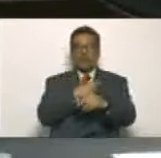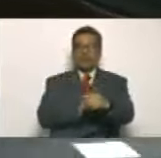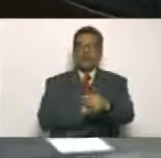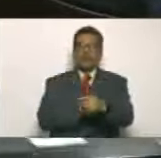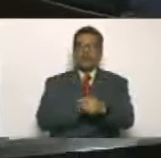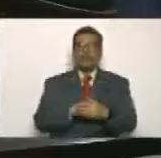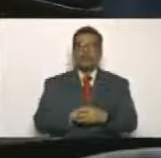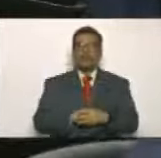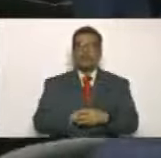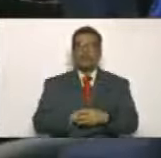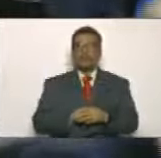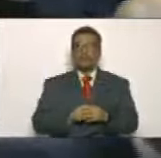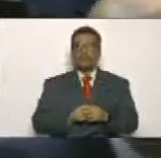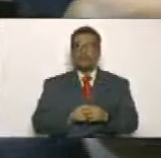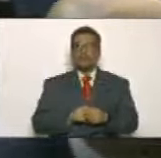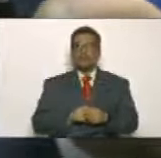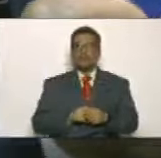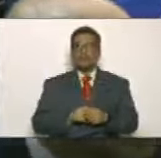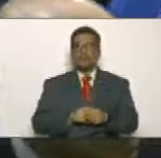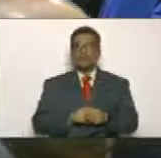y hermanas!